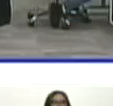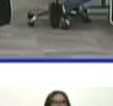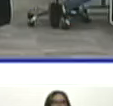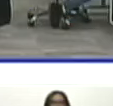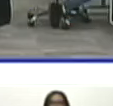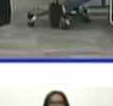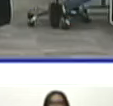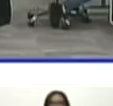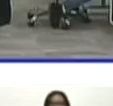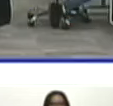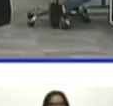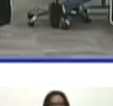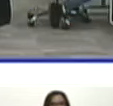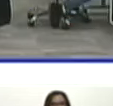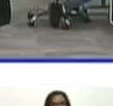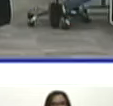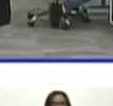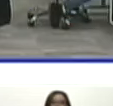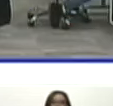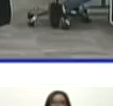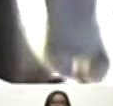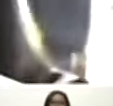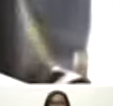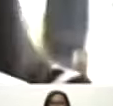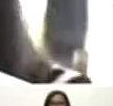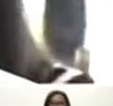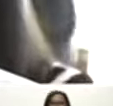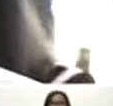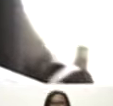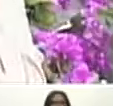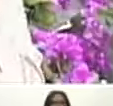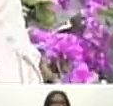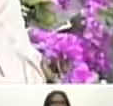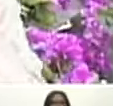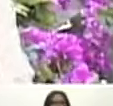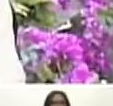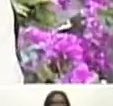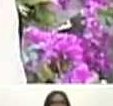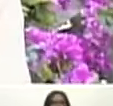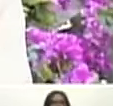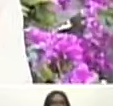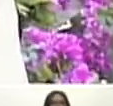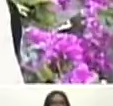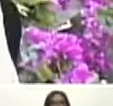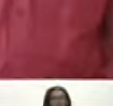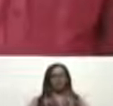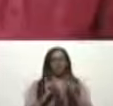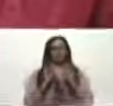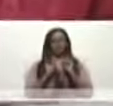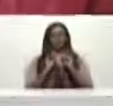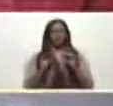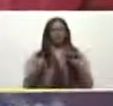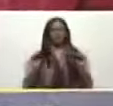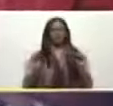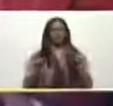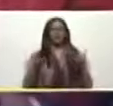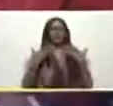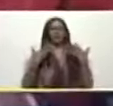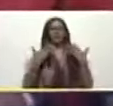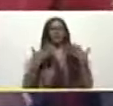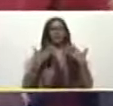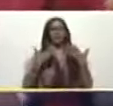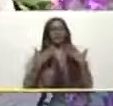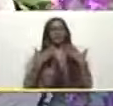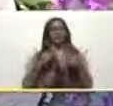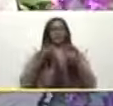pronto nos vemos por allá, muy pronto. Bueno, también hay algunos anuncios por aquí. Es un calorón impresionante